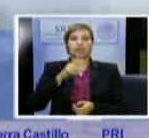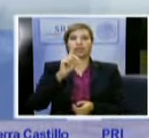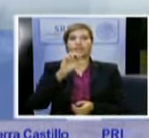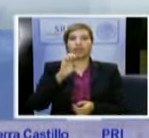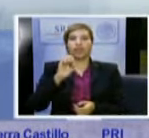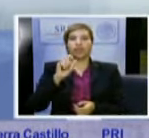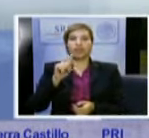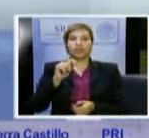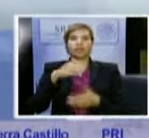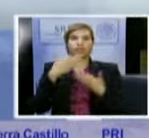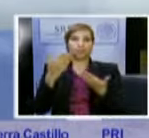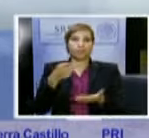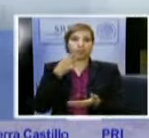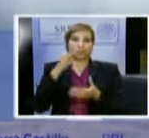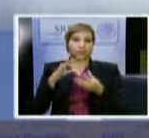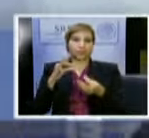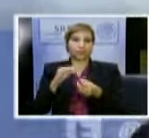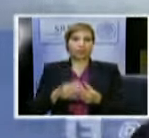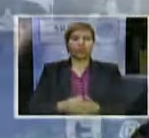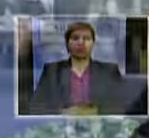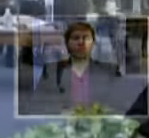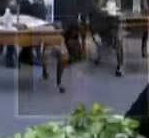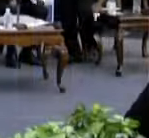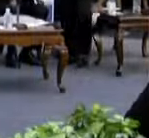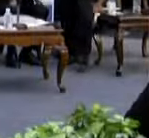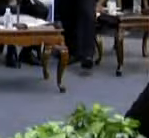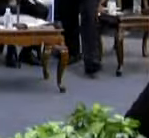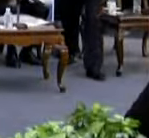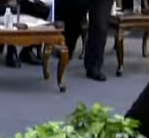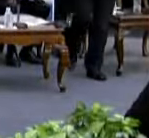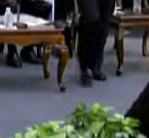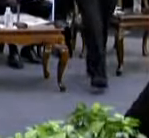Delft. Tiene usted el uso de la palabra.